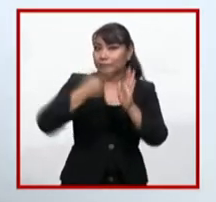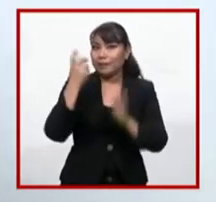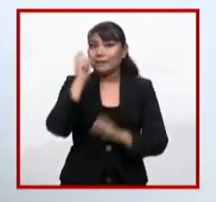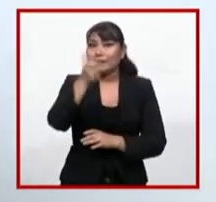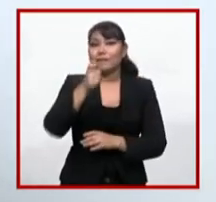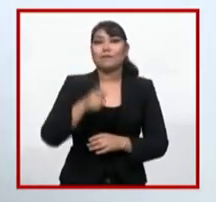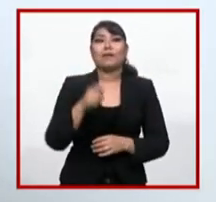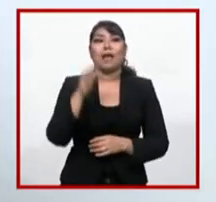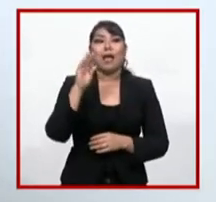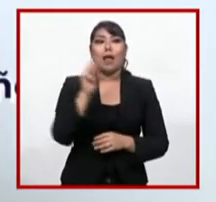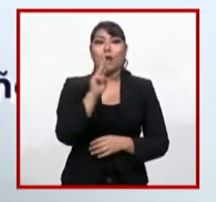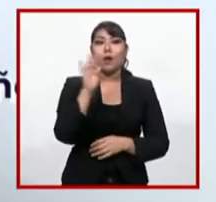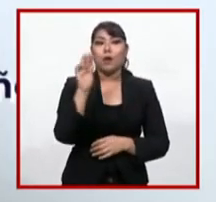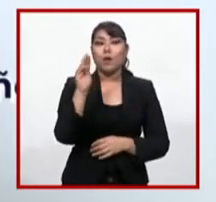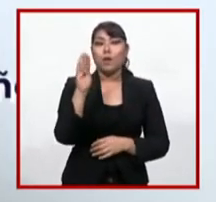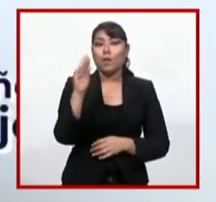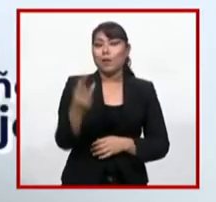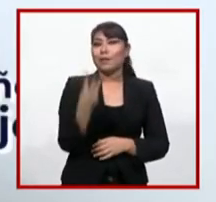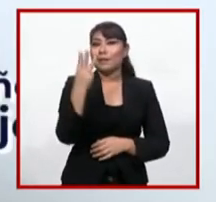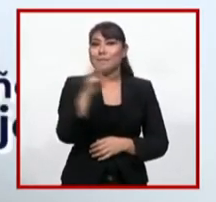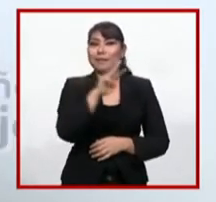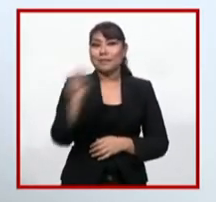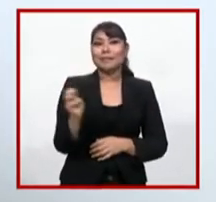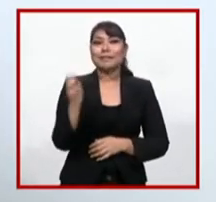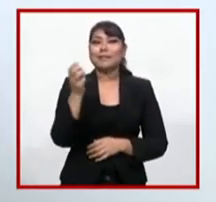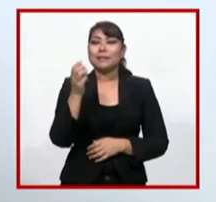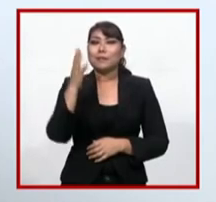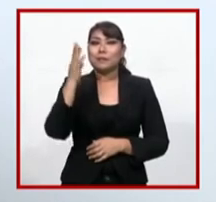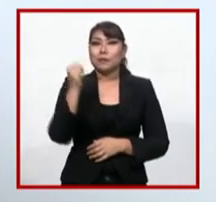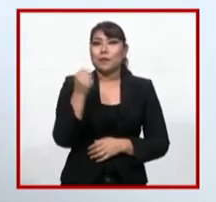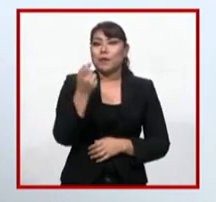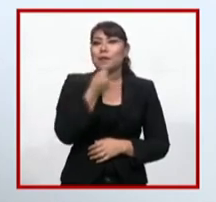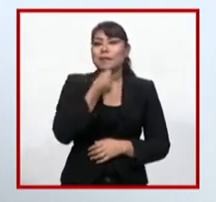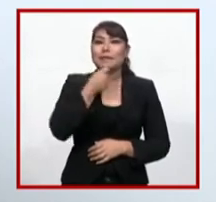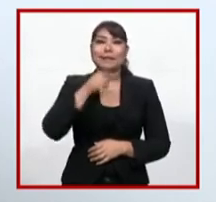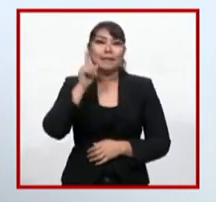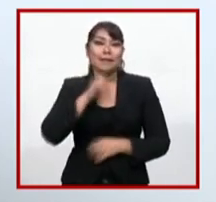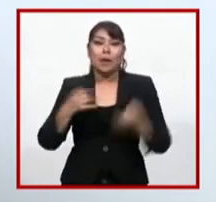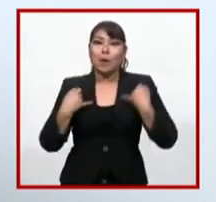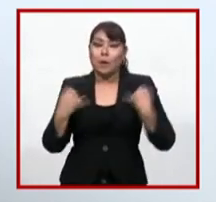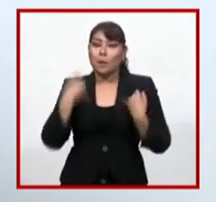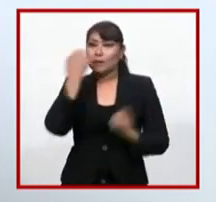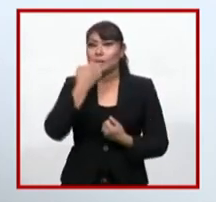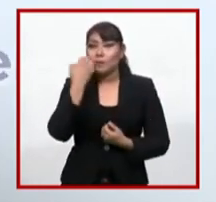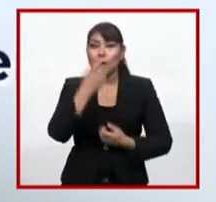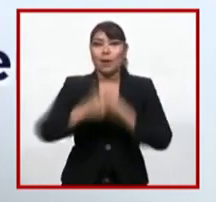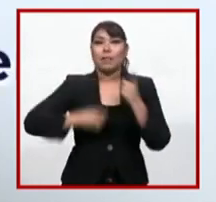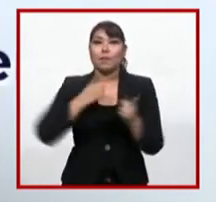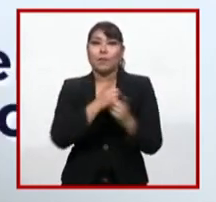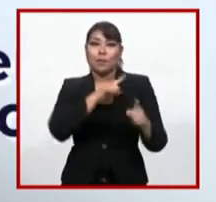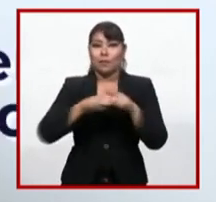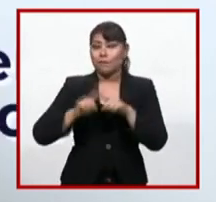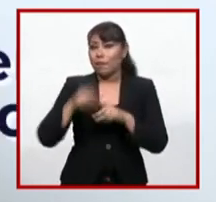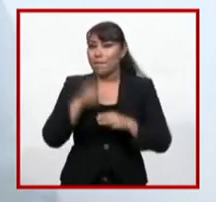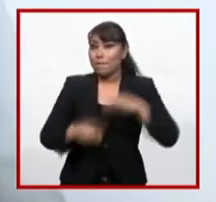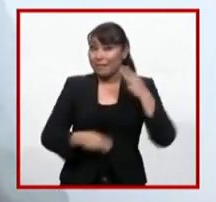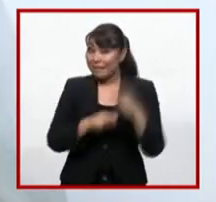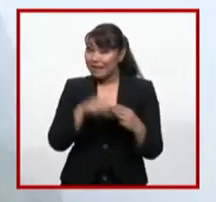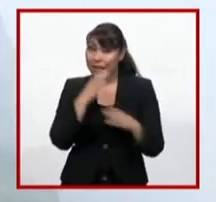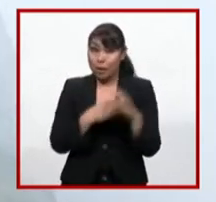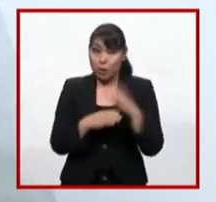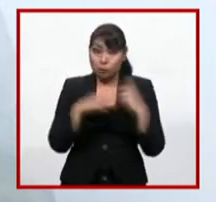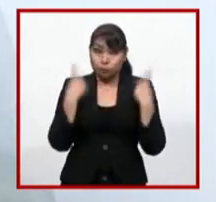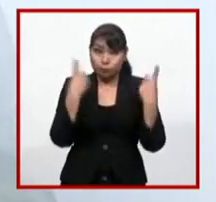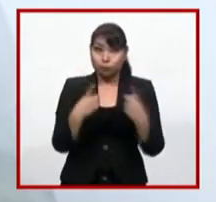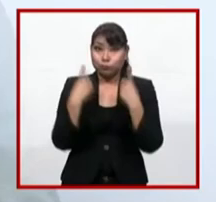gente. 93,393 niños, niñas y jóvenes de escuelas y ligas deportivas fueron atendidos dotándoles de material deportivo.